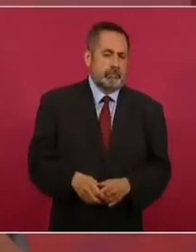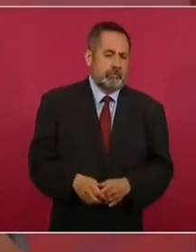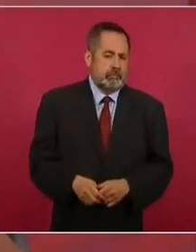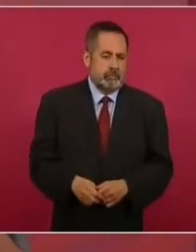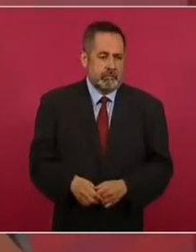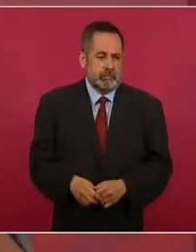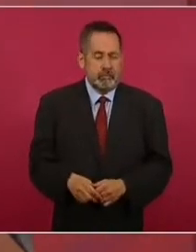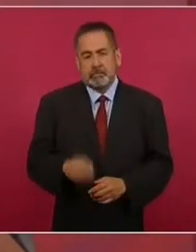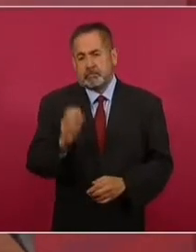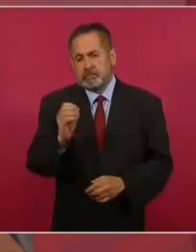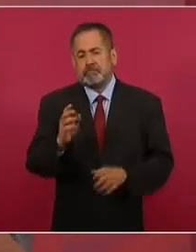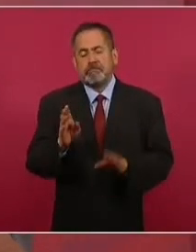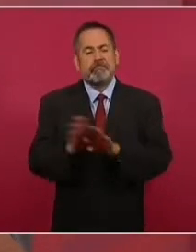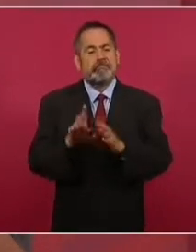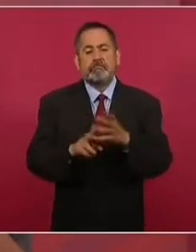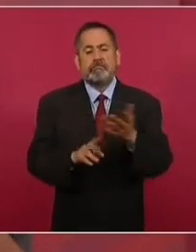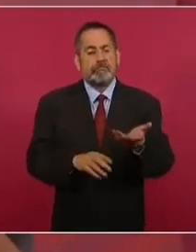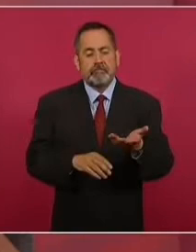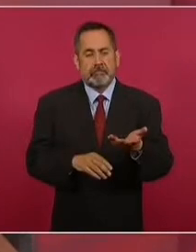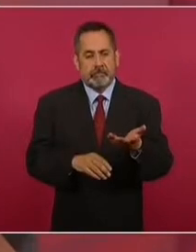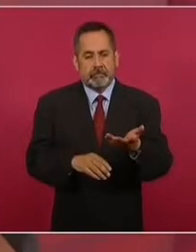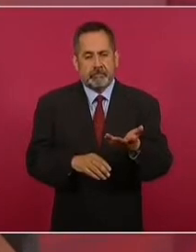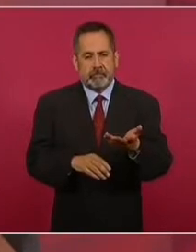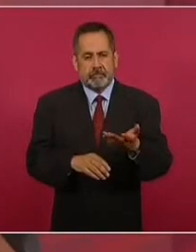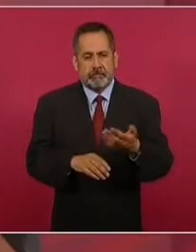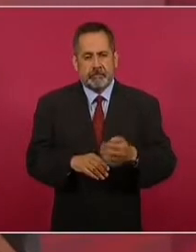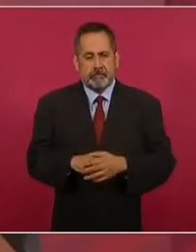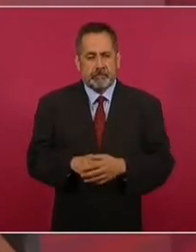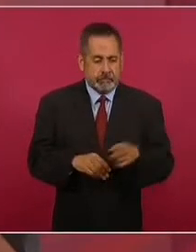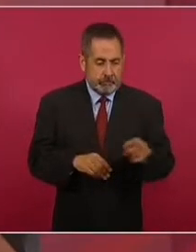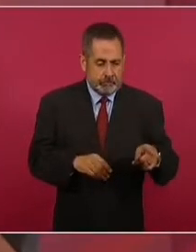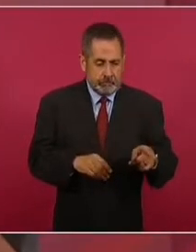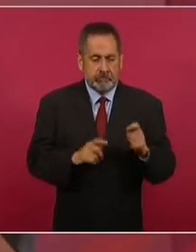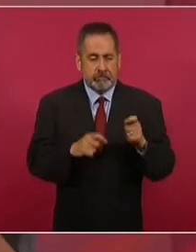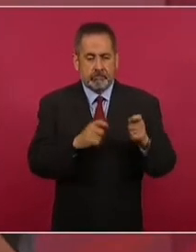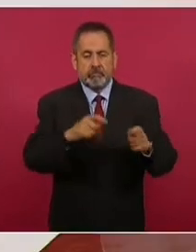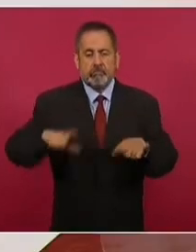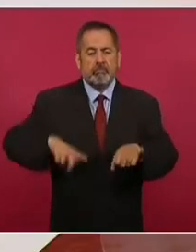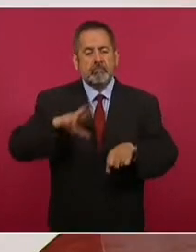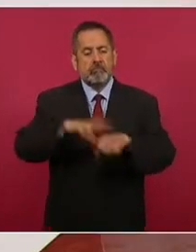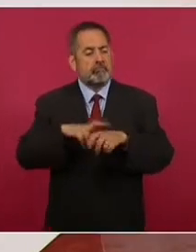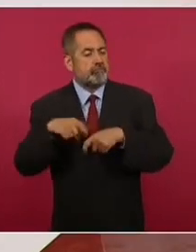o les cedían gobernaturas.